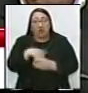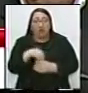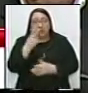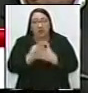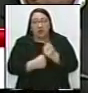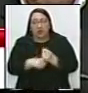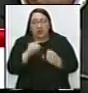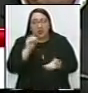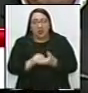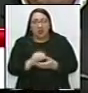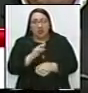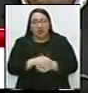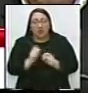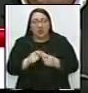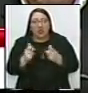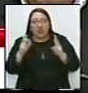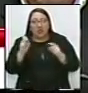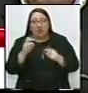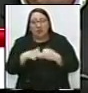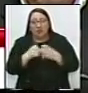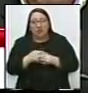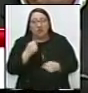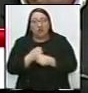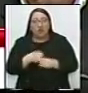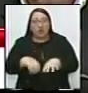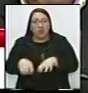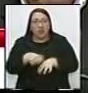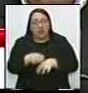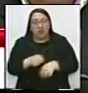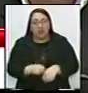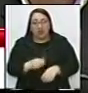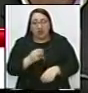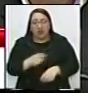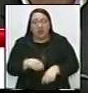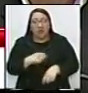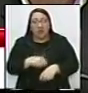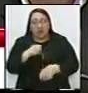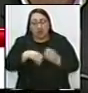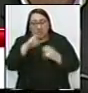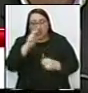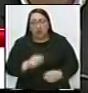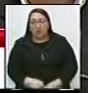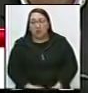estar centrado sobre los grandes temas de descentralización que tardan en el país,